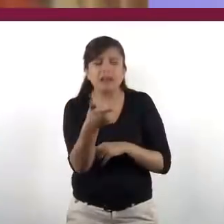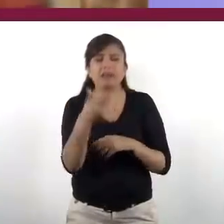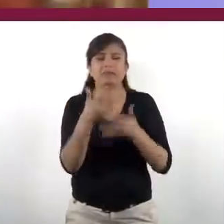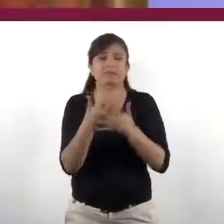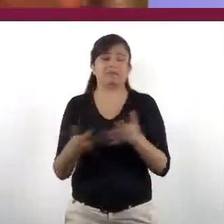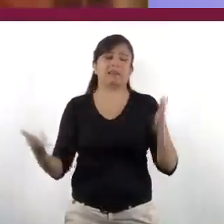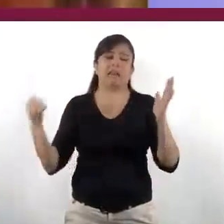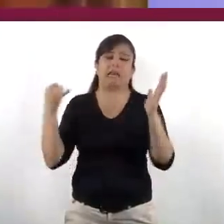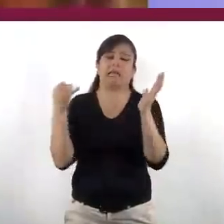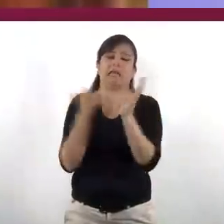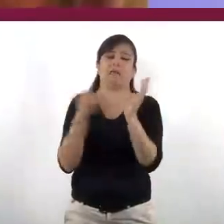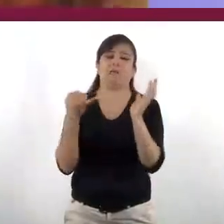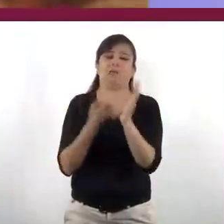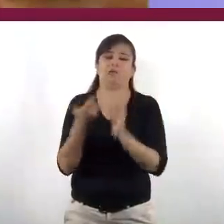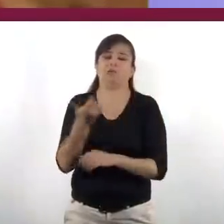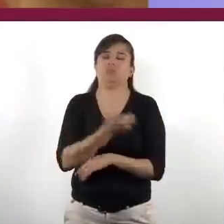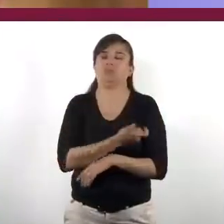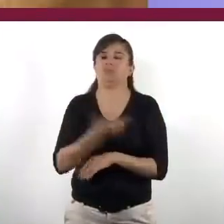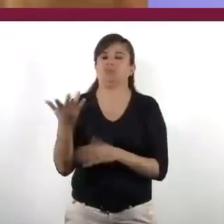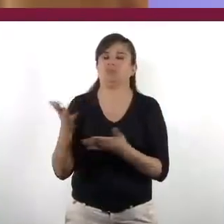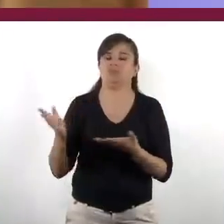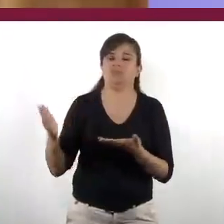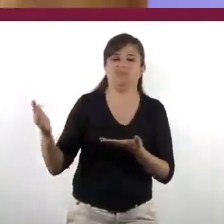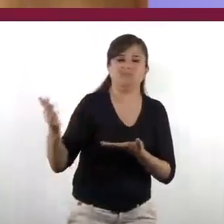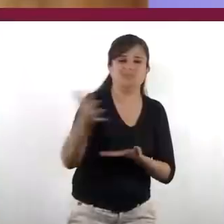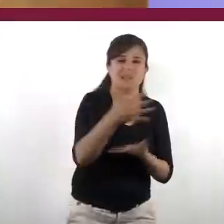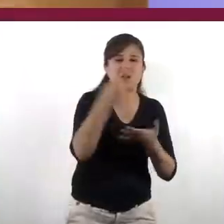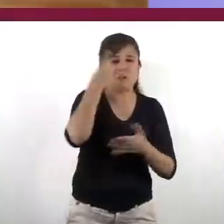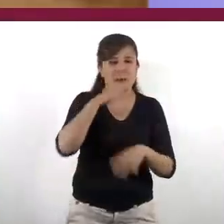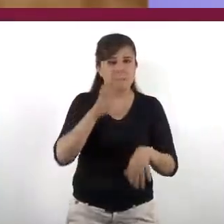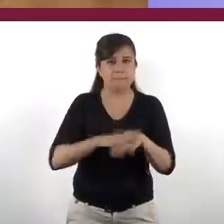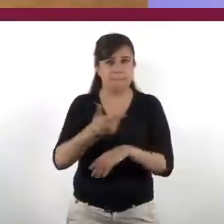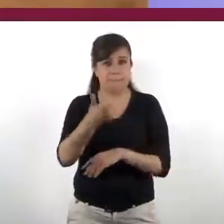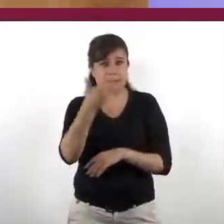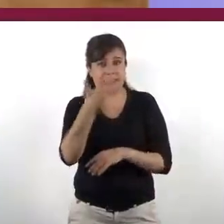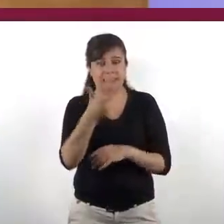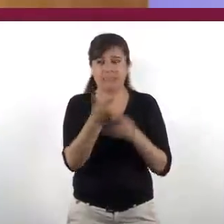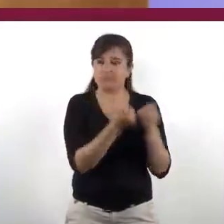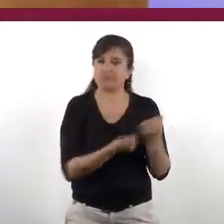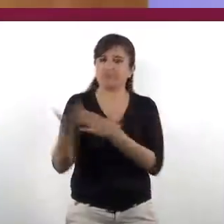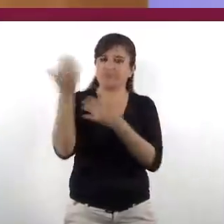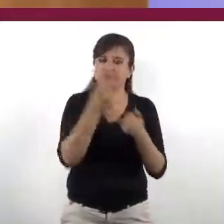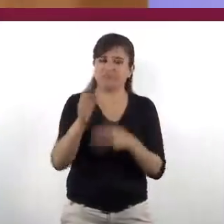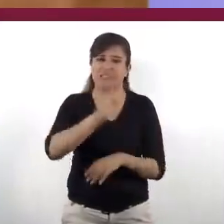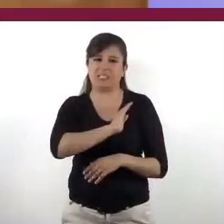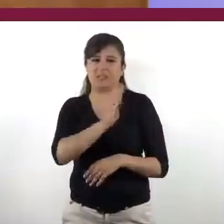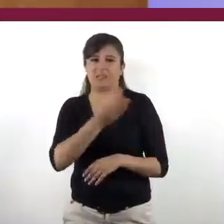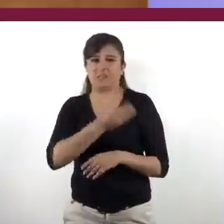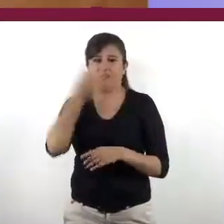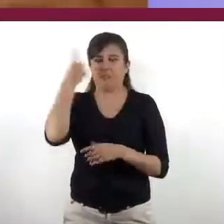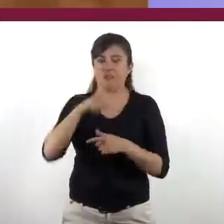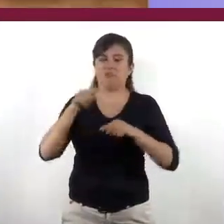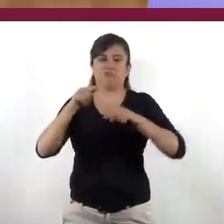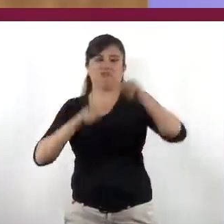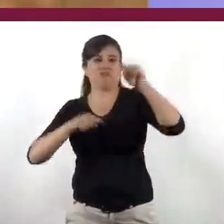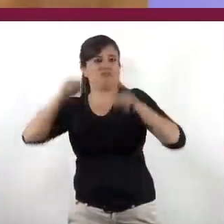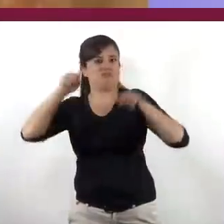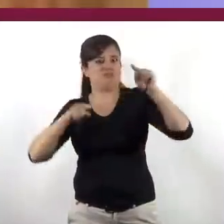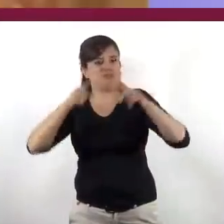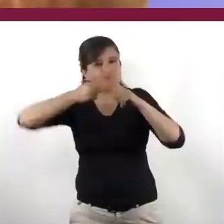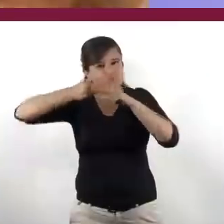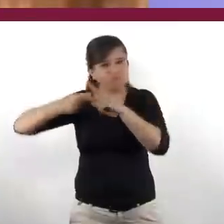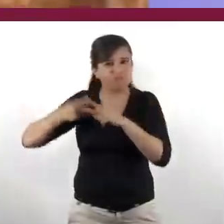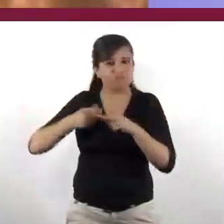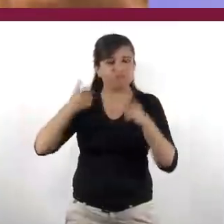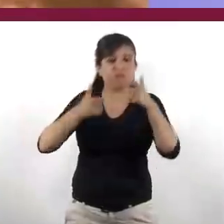cantidad de impuestos con la finalidad de llevar más plata a España y así equilibrar la balanza de pagos, porque la